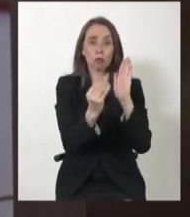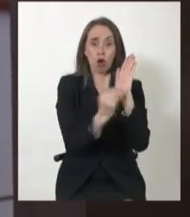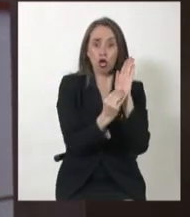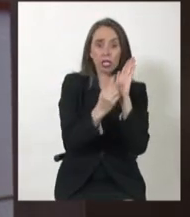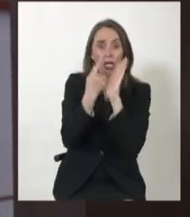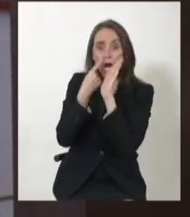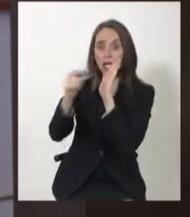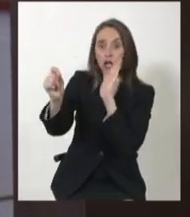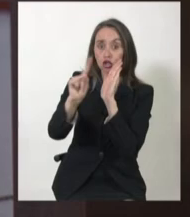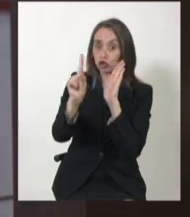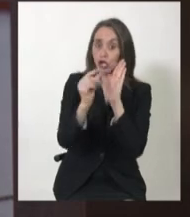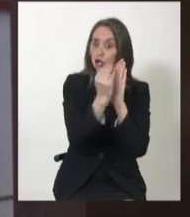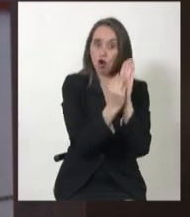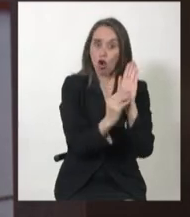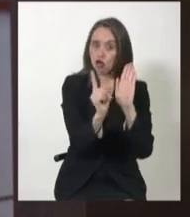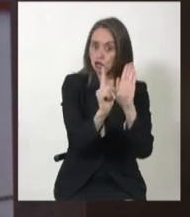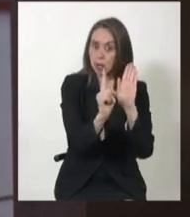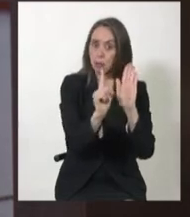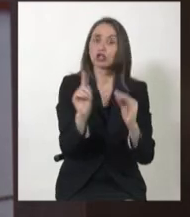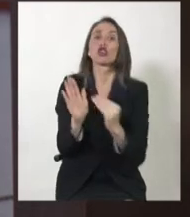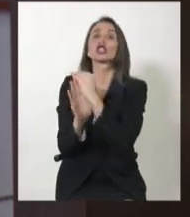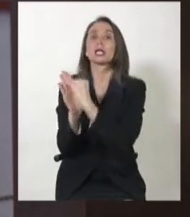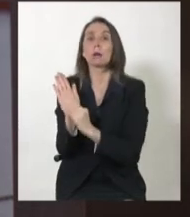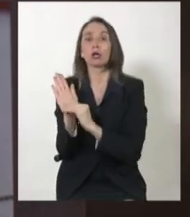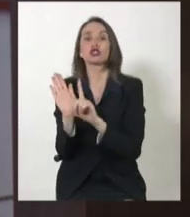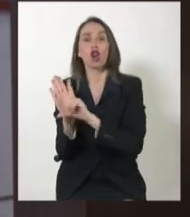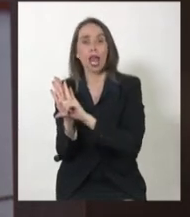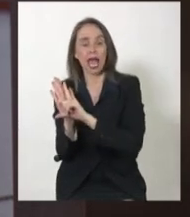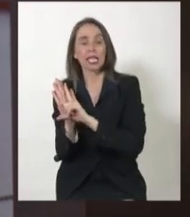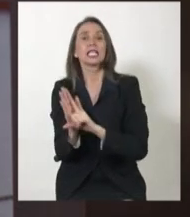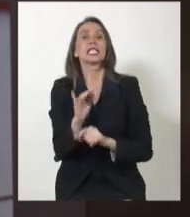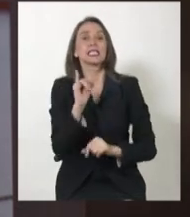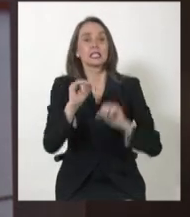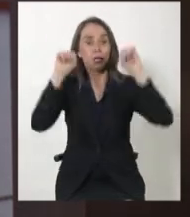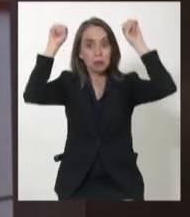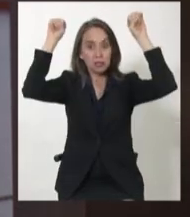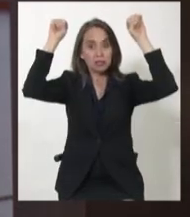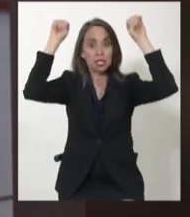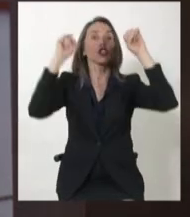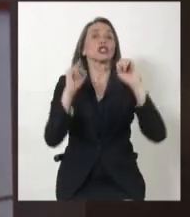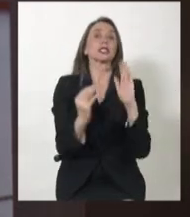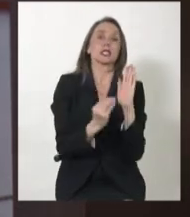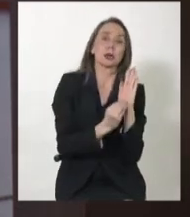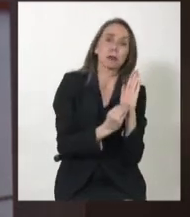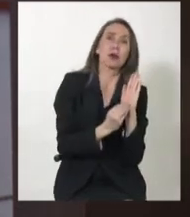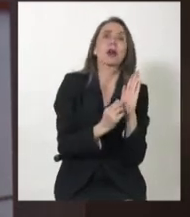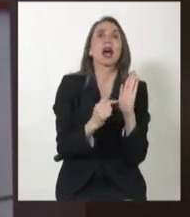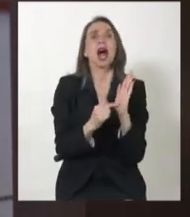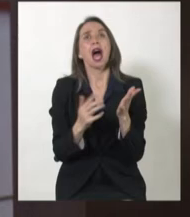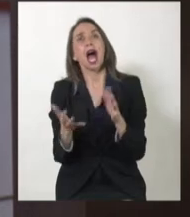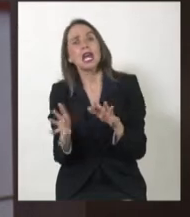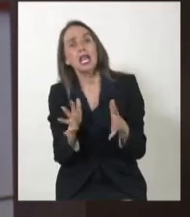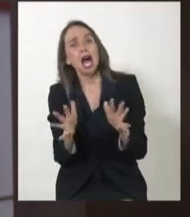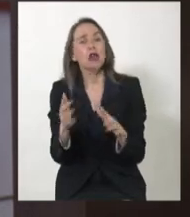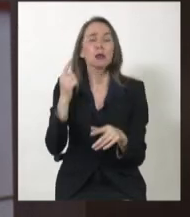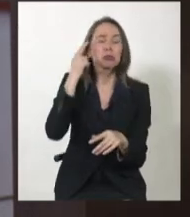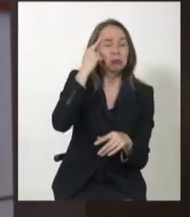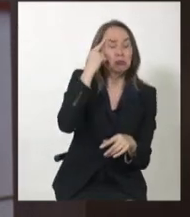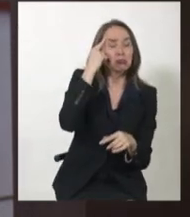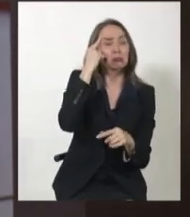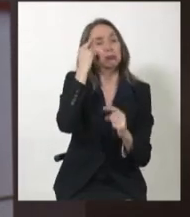constitucional, tiene reconocimiento legal. Sí lo tiene el Ministerio Público. Ahí podríamos a lo mejor